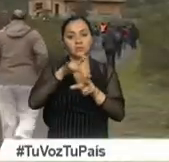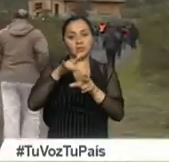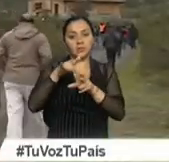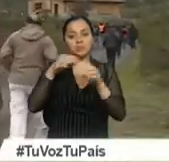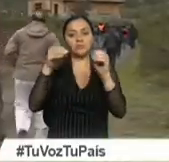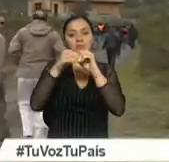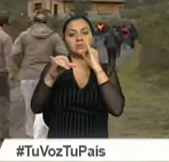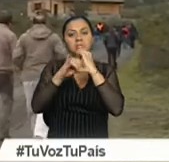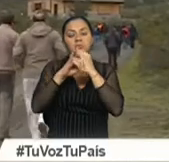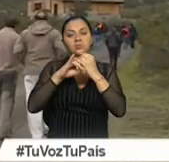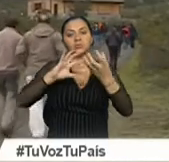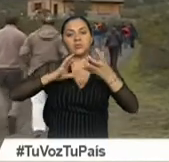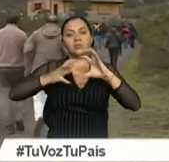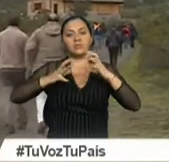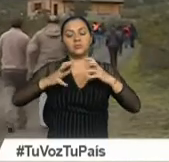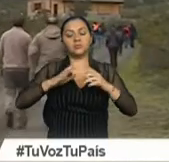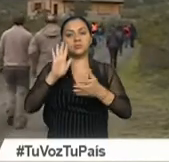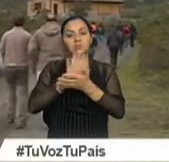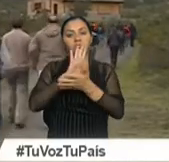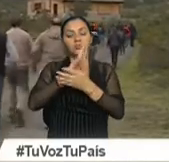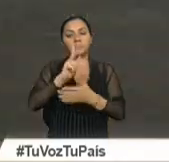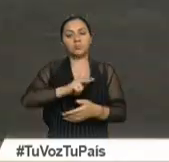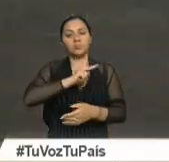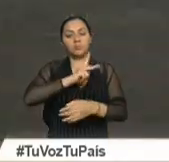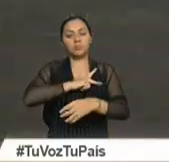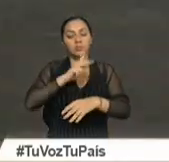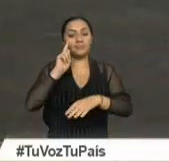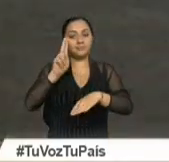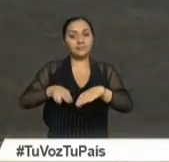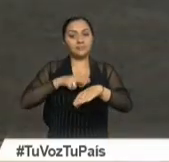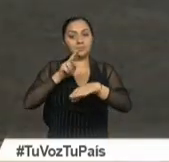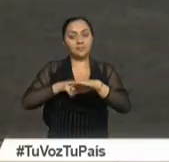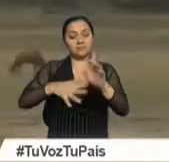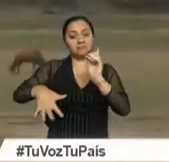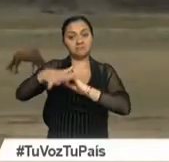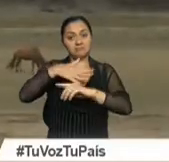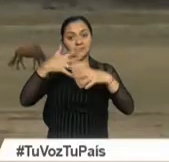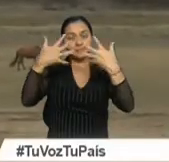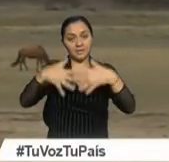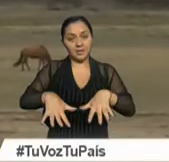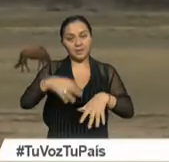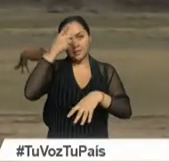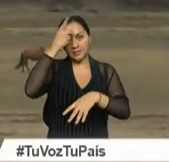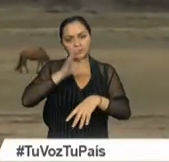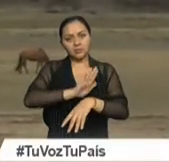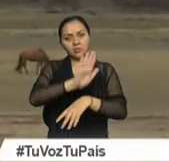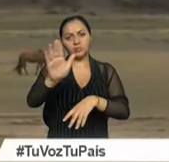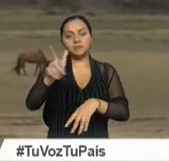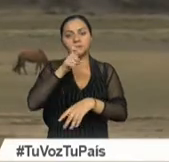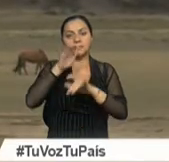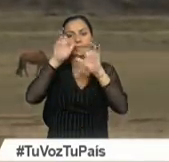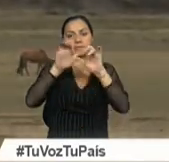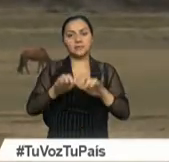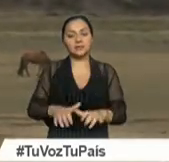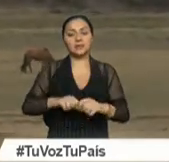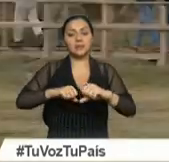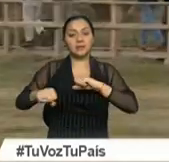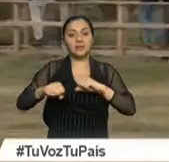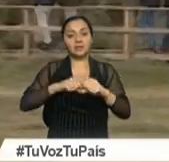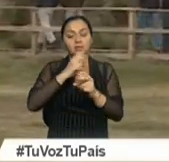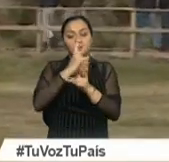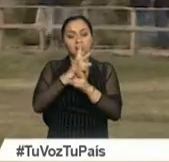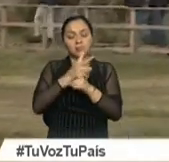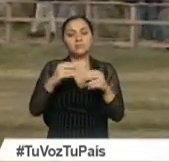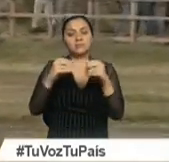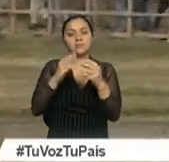Instituto Geofísico de la Escuela Politécnica Nacional. En este contexto, de acuerdo a la resolución emitida por la Secretaría de Gestión de Riesgos,